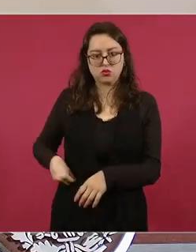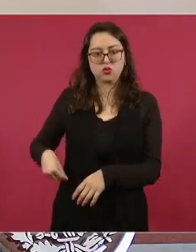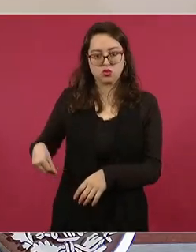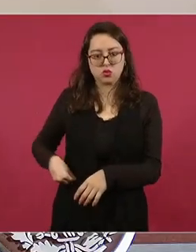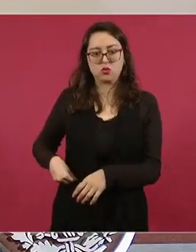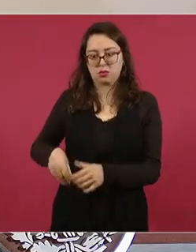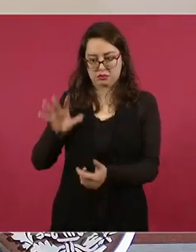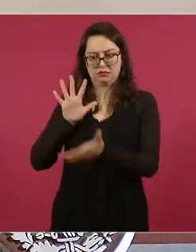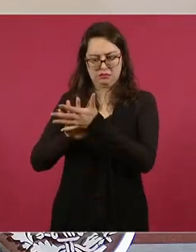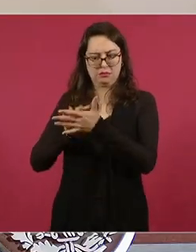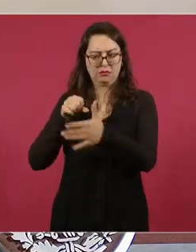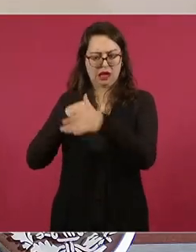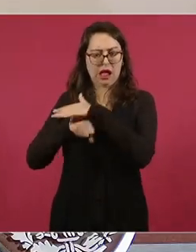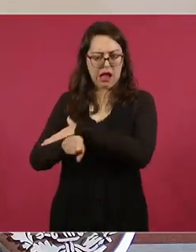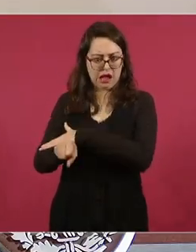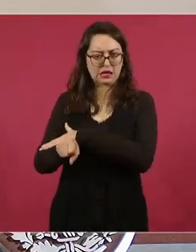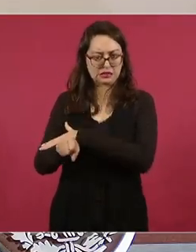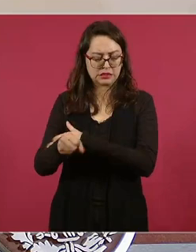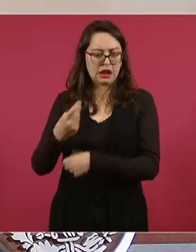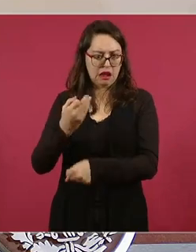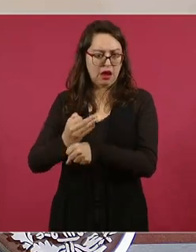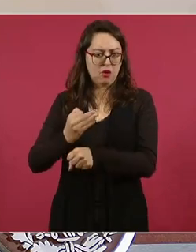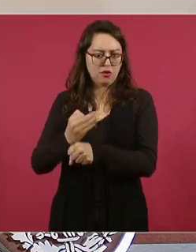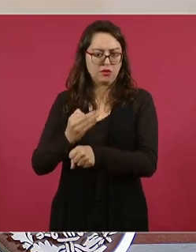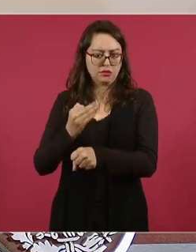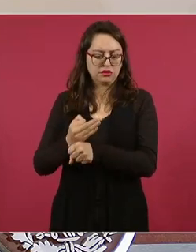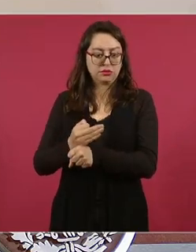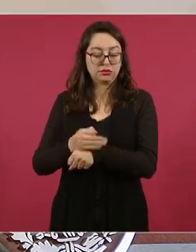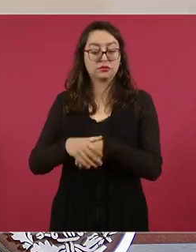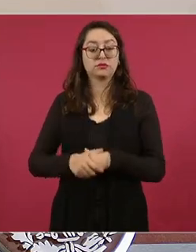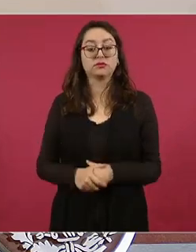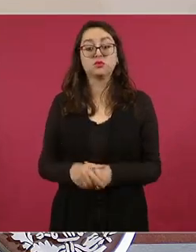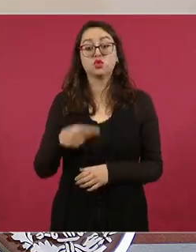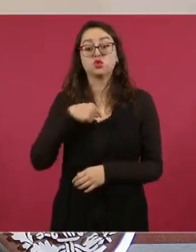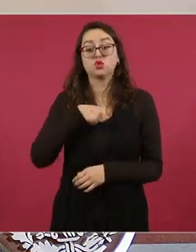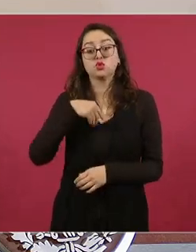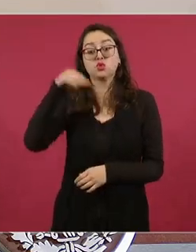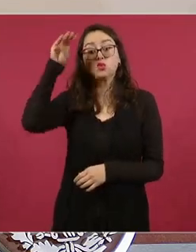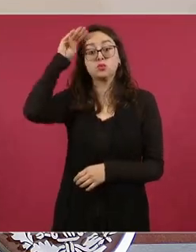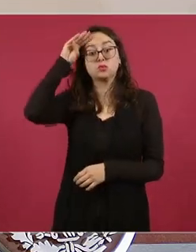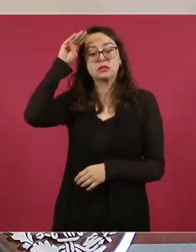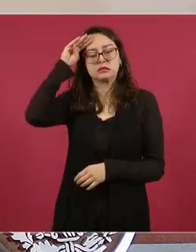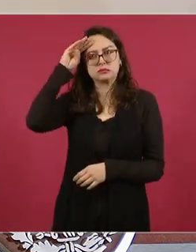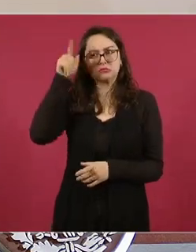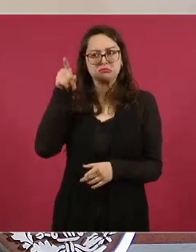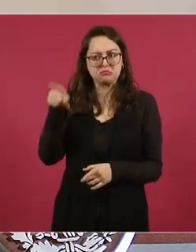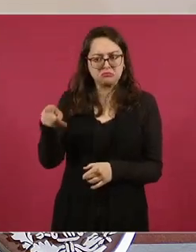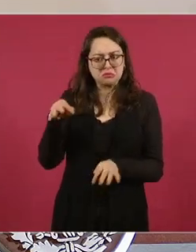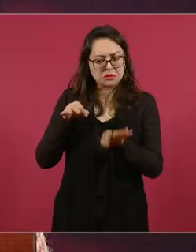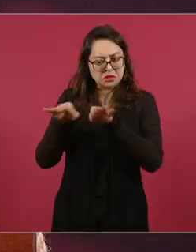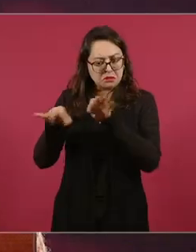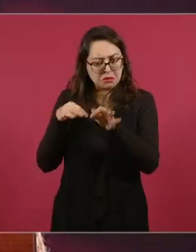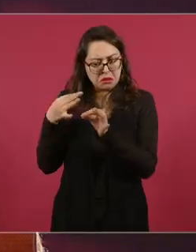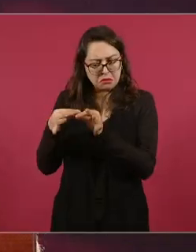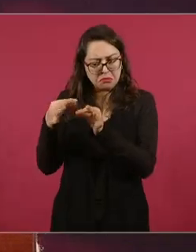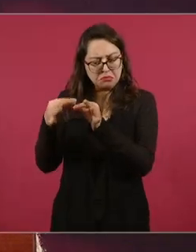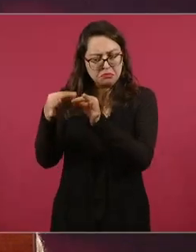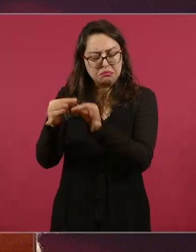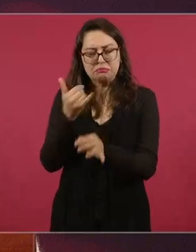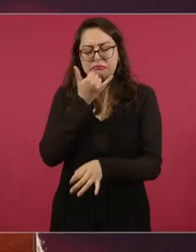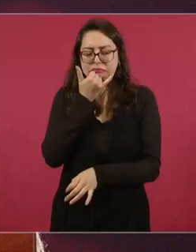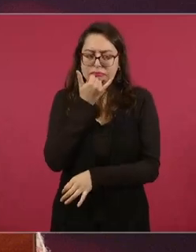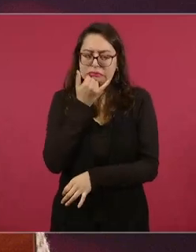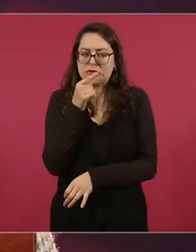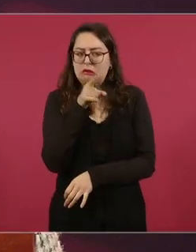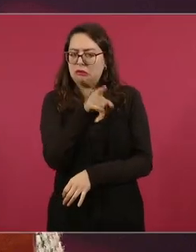que están adentro del reclusorio. Yo considero, difiero de lo que usted dice, efectivamente